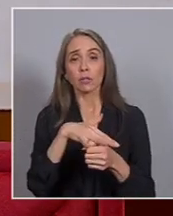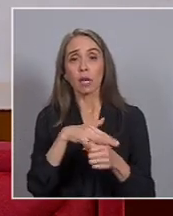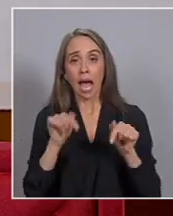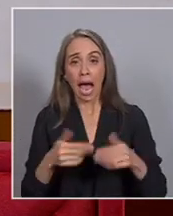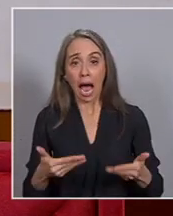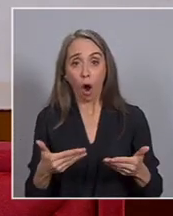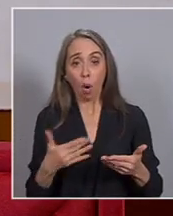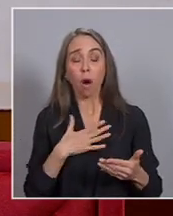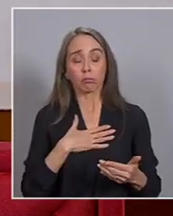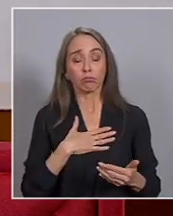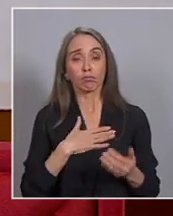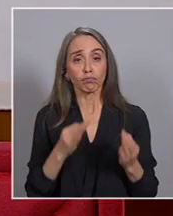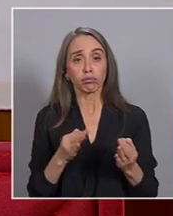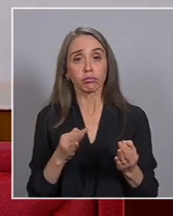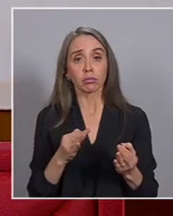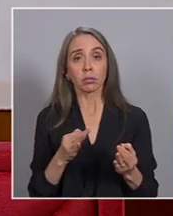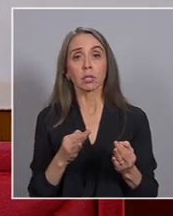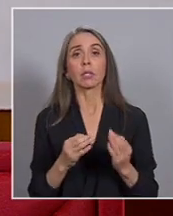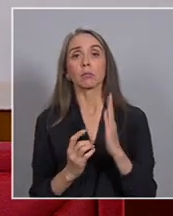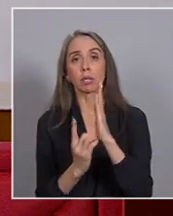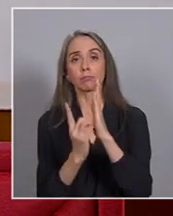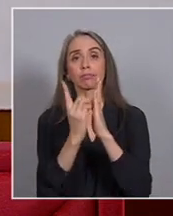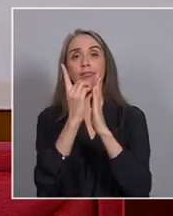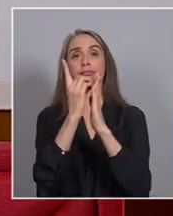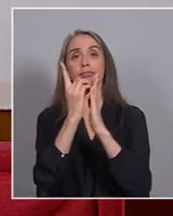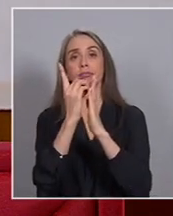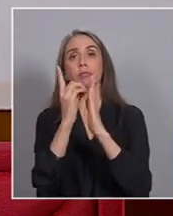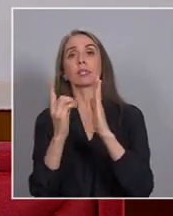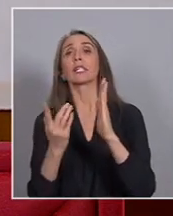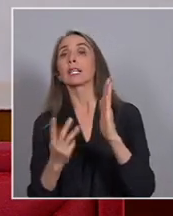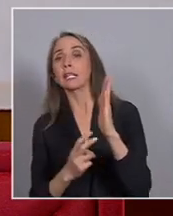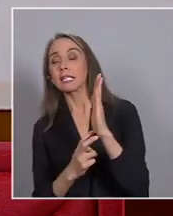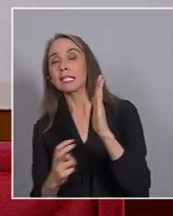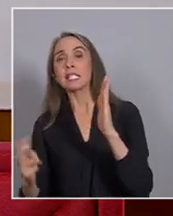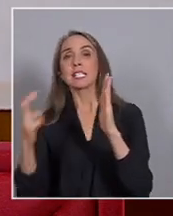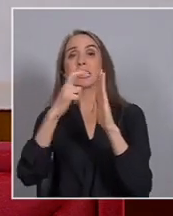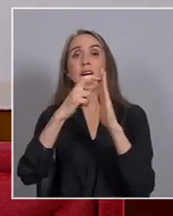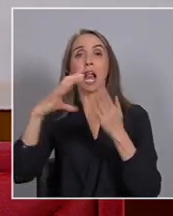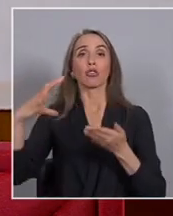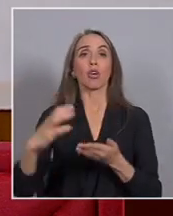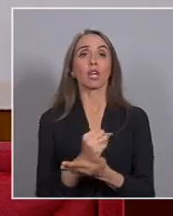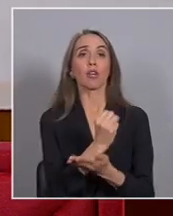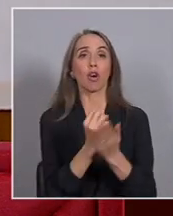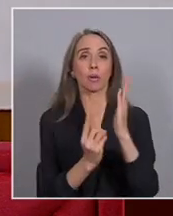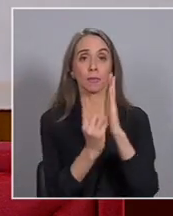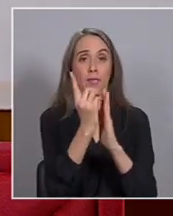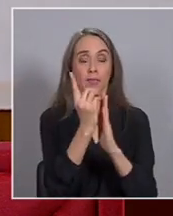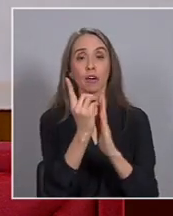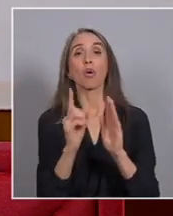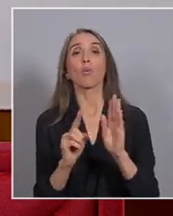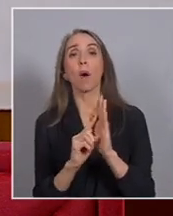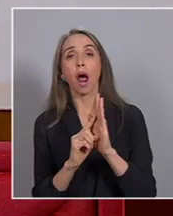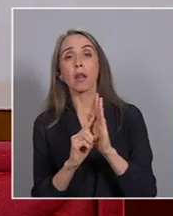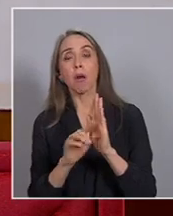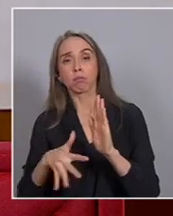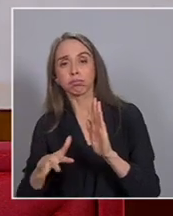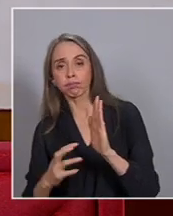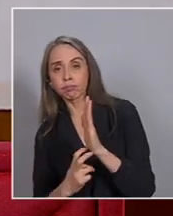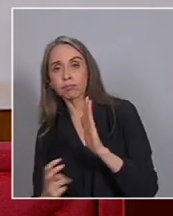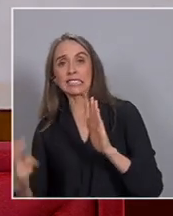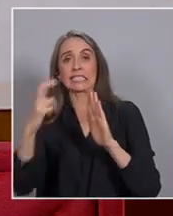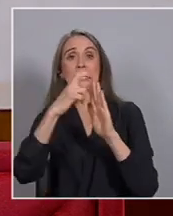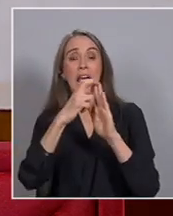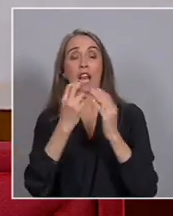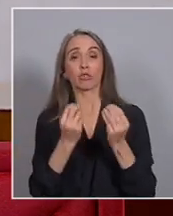presentes, latentes, para progresar y dar un salto hacia el desarrollo. Un salto que esté